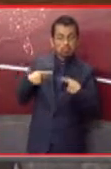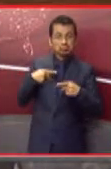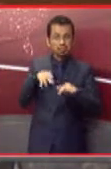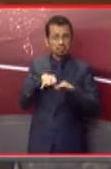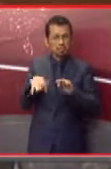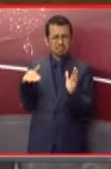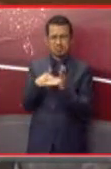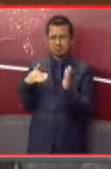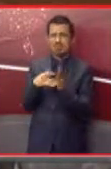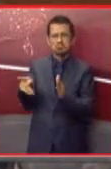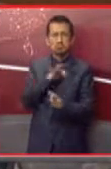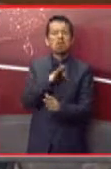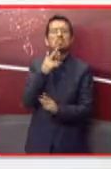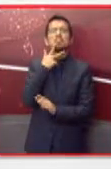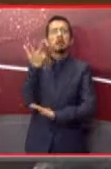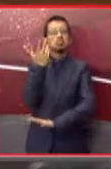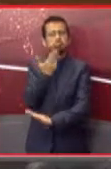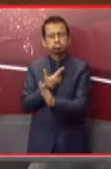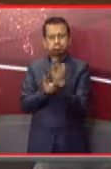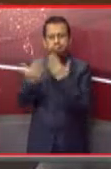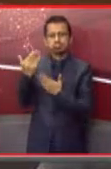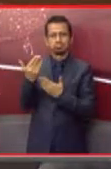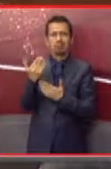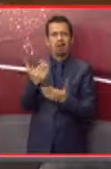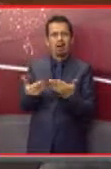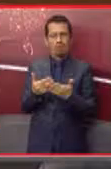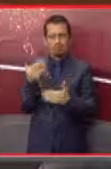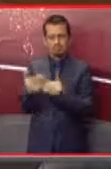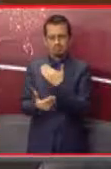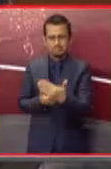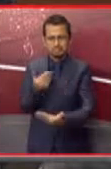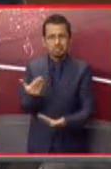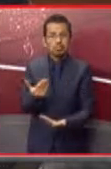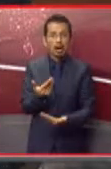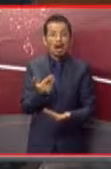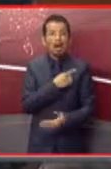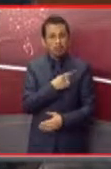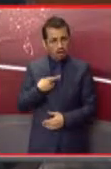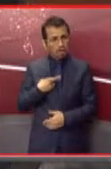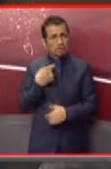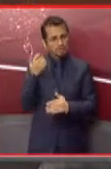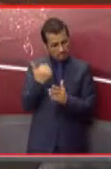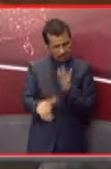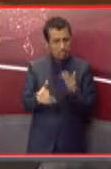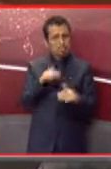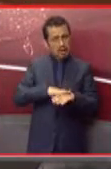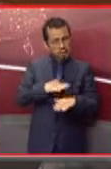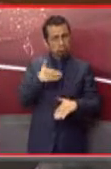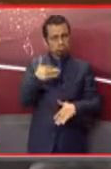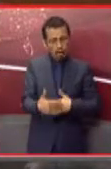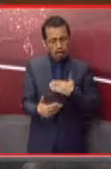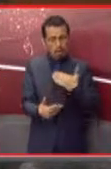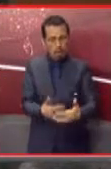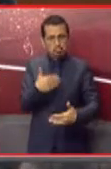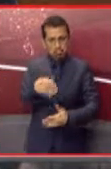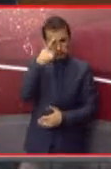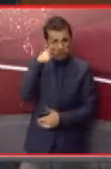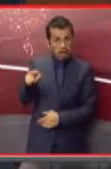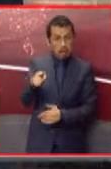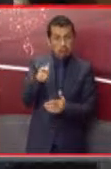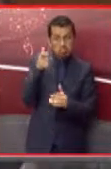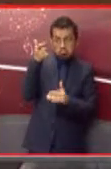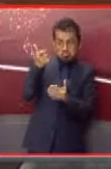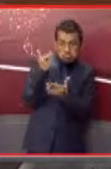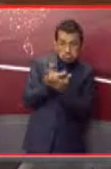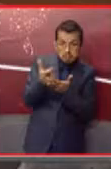en busca de un progreso material. Demos ahora los siguientes pasos para que el salario deje de ser mínimo y